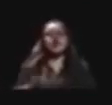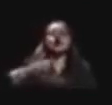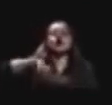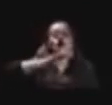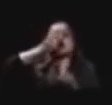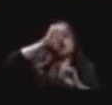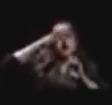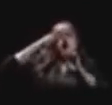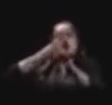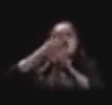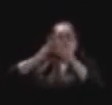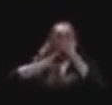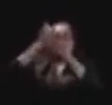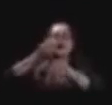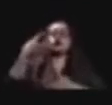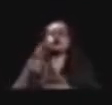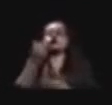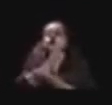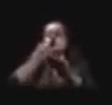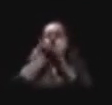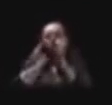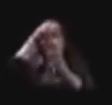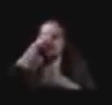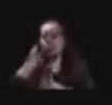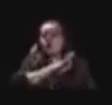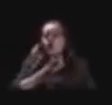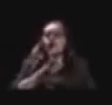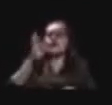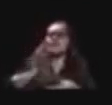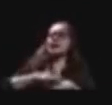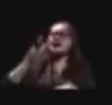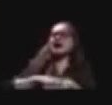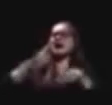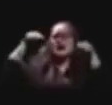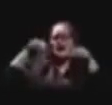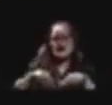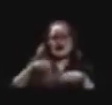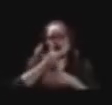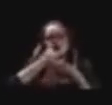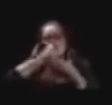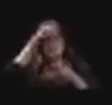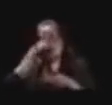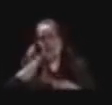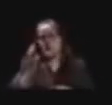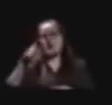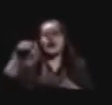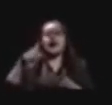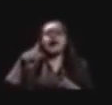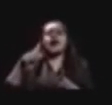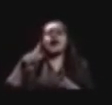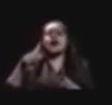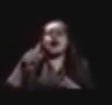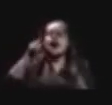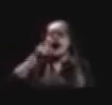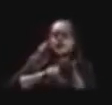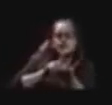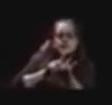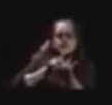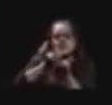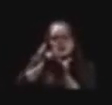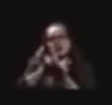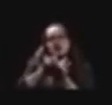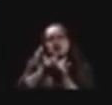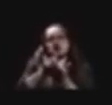radica en hacer de la Ciudad de México o profundizar en la Ciudad de México una ciudad de